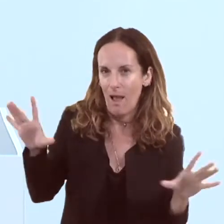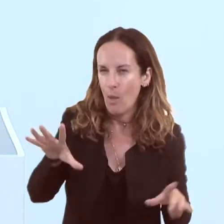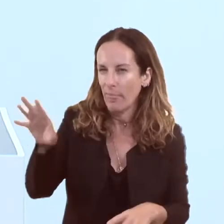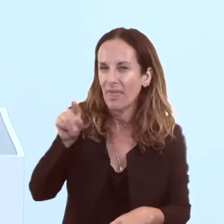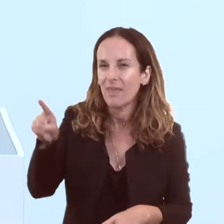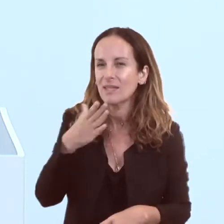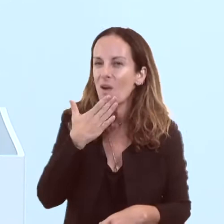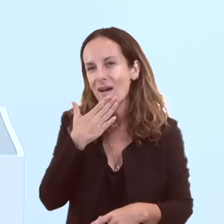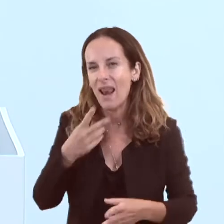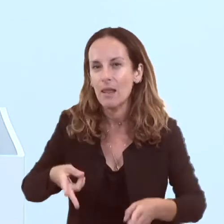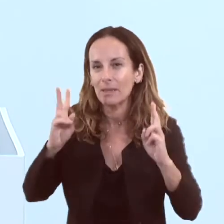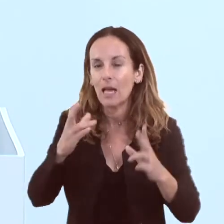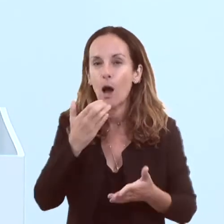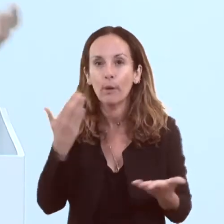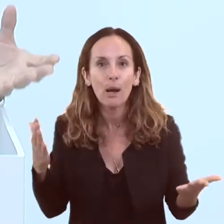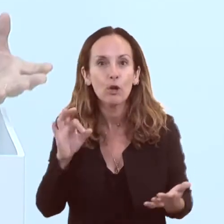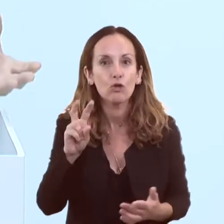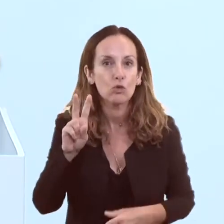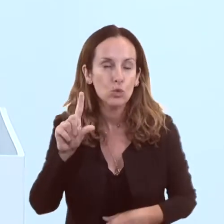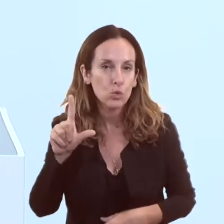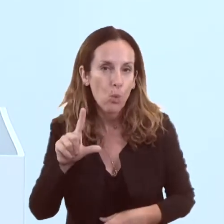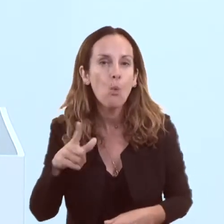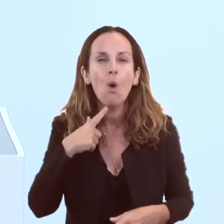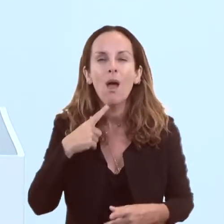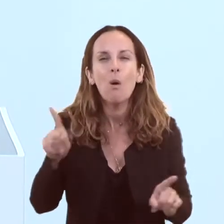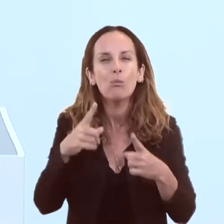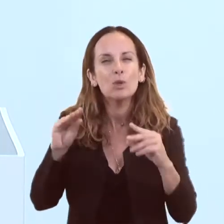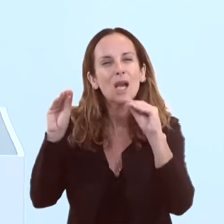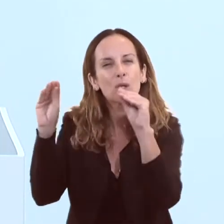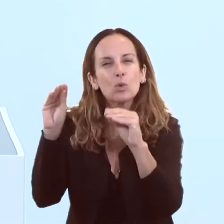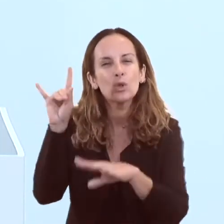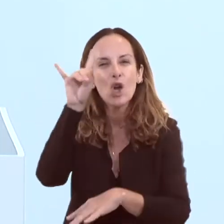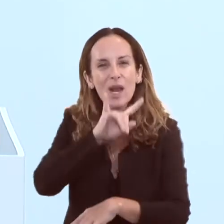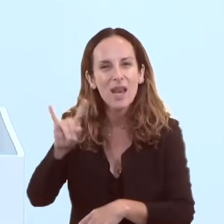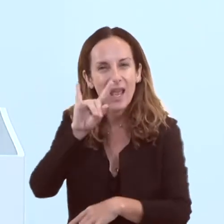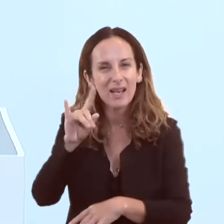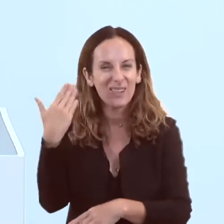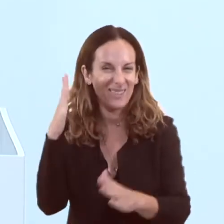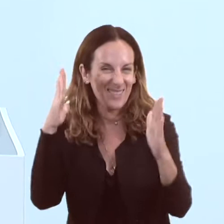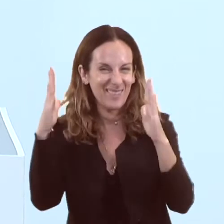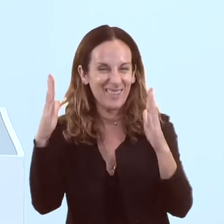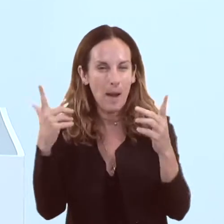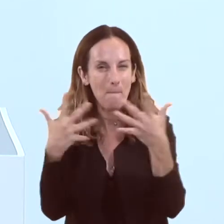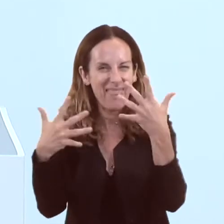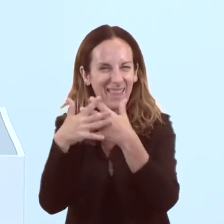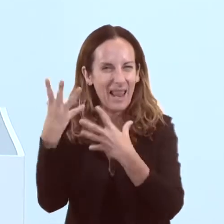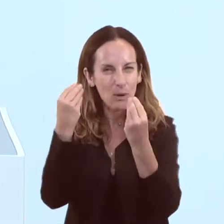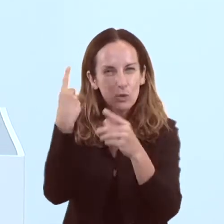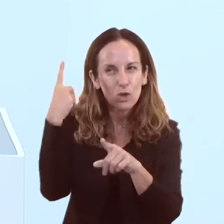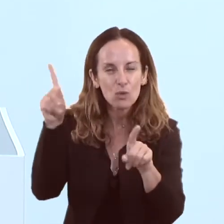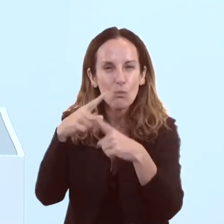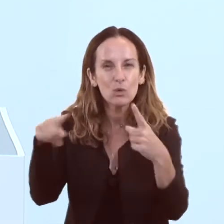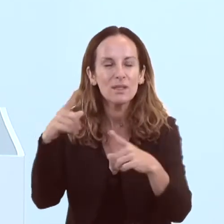de las músicas negras en general de jazz también de la fusión de aquellos años y luego además el término tenía